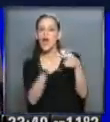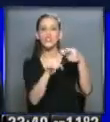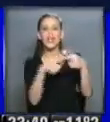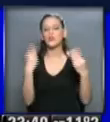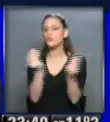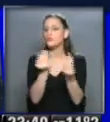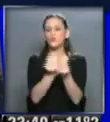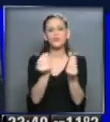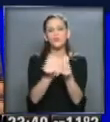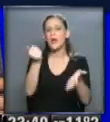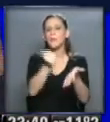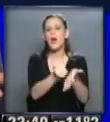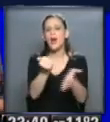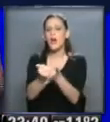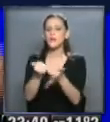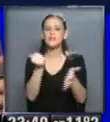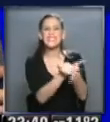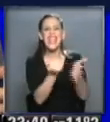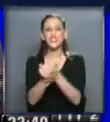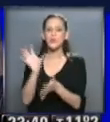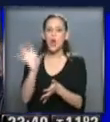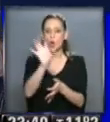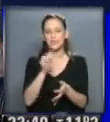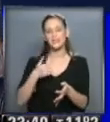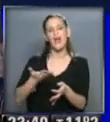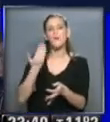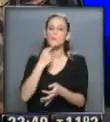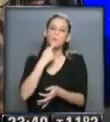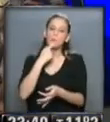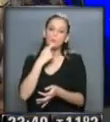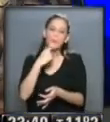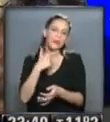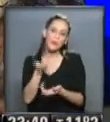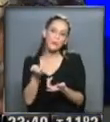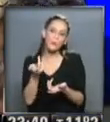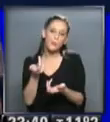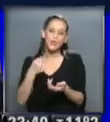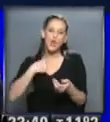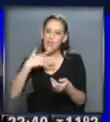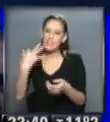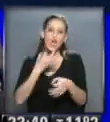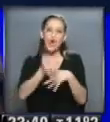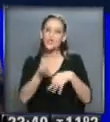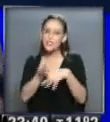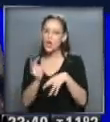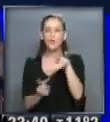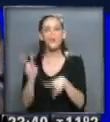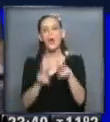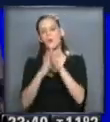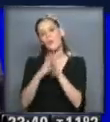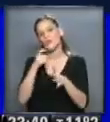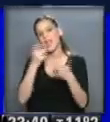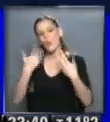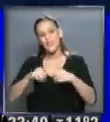concepto cero un sello que hace muy inquieto que hace un tiempo sacó un homenaje al eternauta que yo lo recomiendo en los y lo pueden encontrar